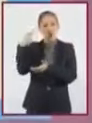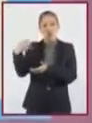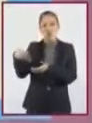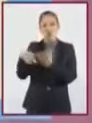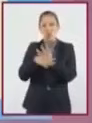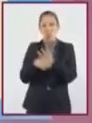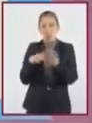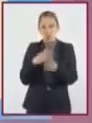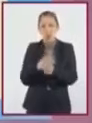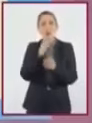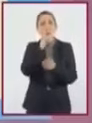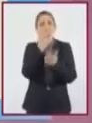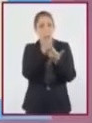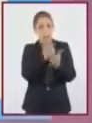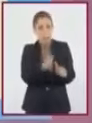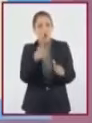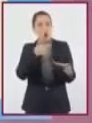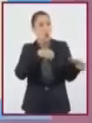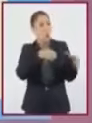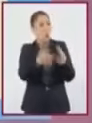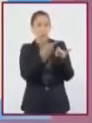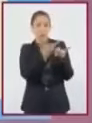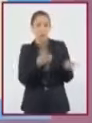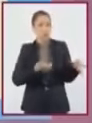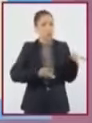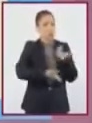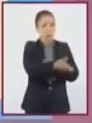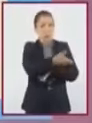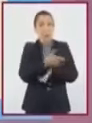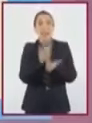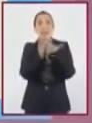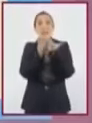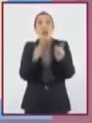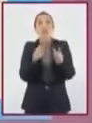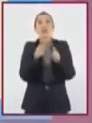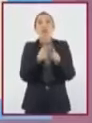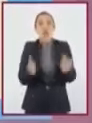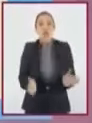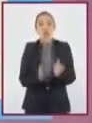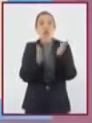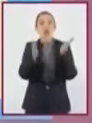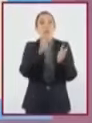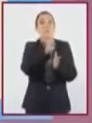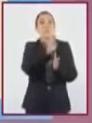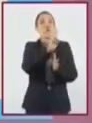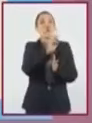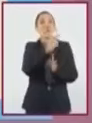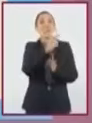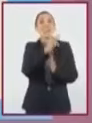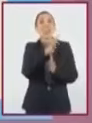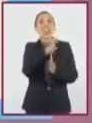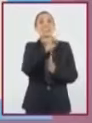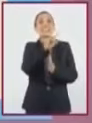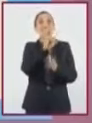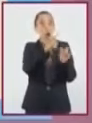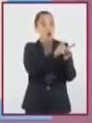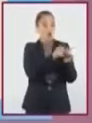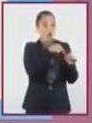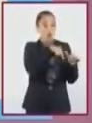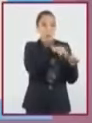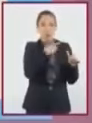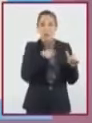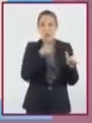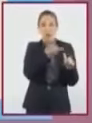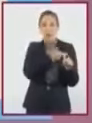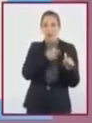privada y a la libertad de comercio. El liberalismo fue impulsado por la burguesía, un grupo social que se